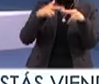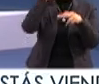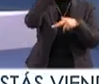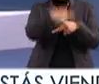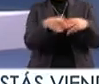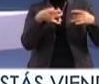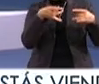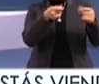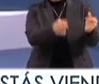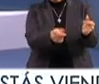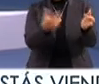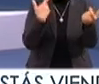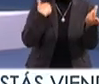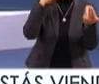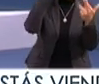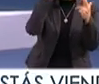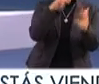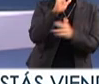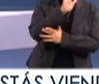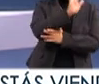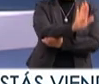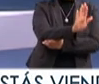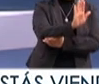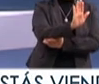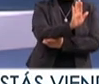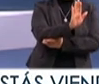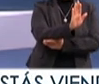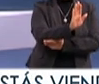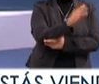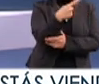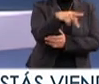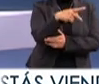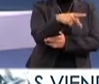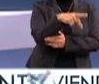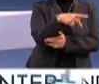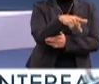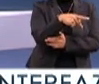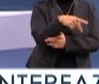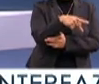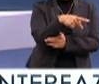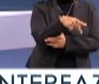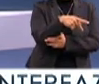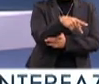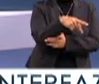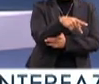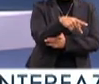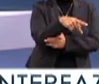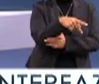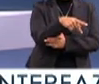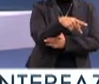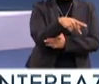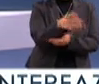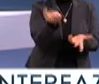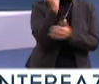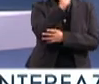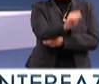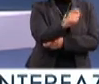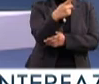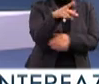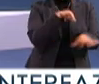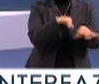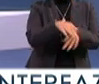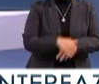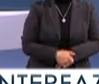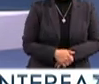de calidad, donde se les respete, por supuesto, todas sus cuestiones sindicales y, por supuesto,